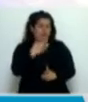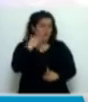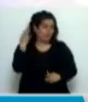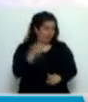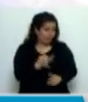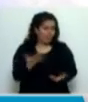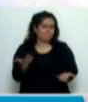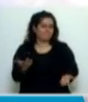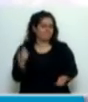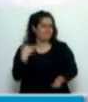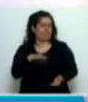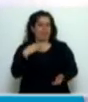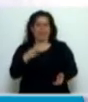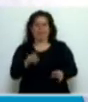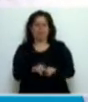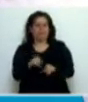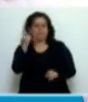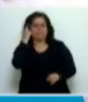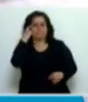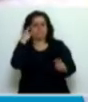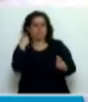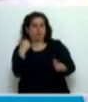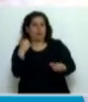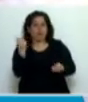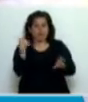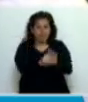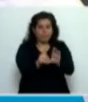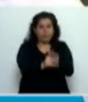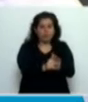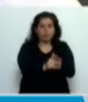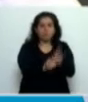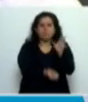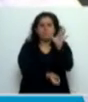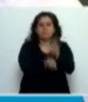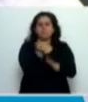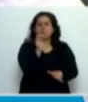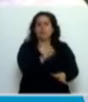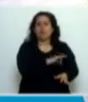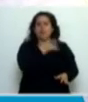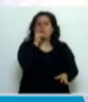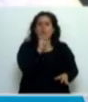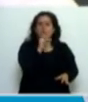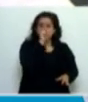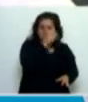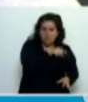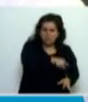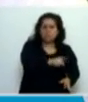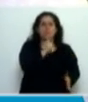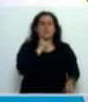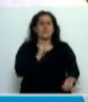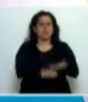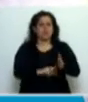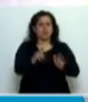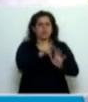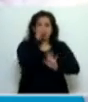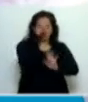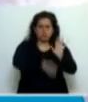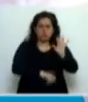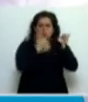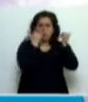que tenemos que hacer mención a que este fondo fue creado el 12 de julio del 2007, que fue por un decreto del